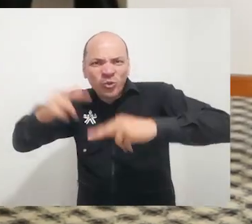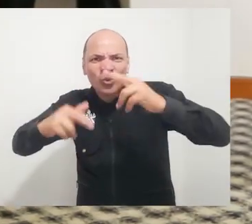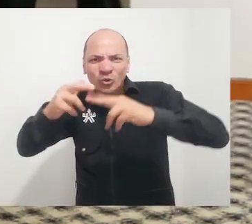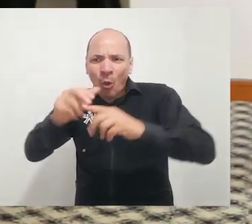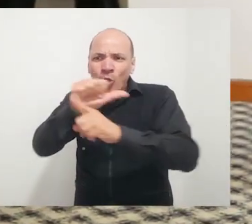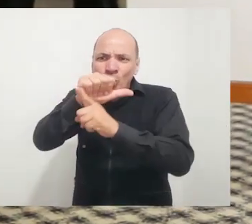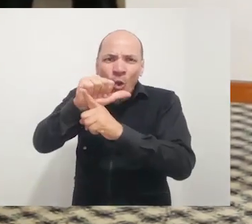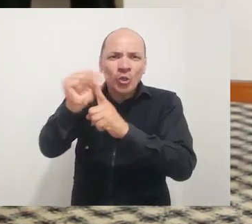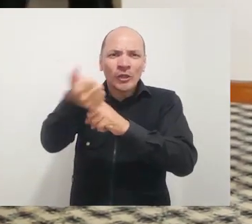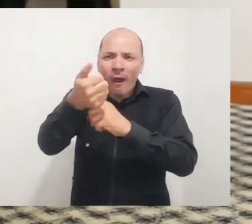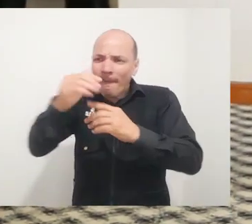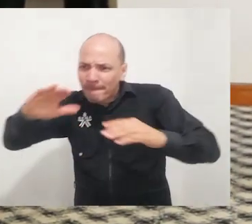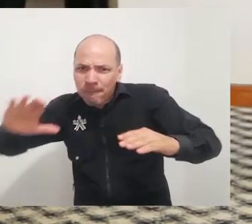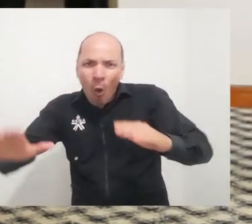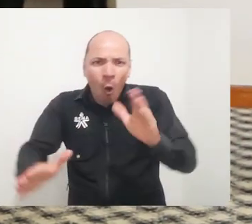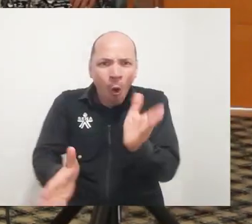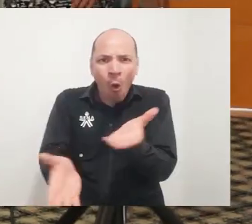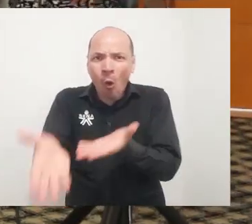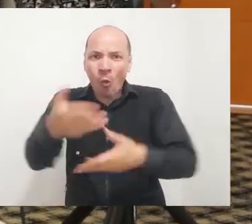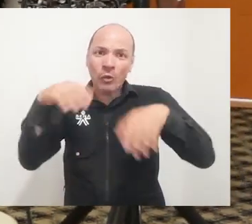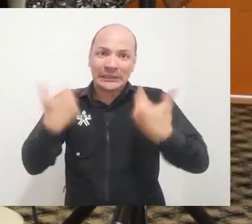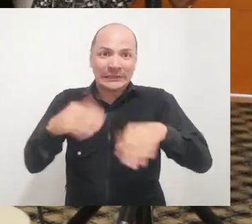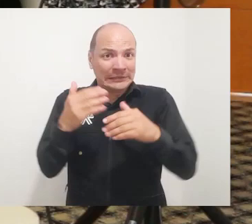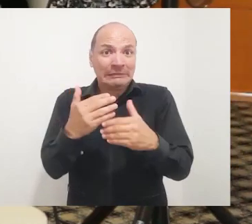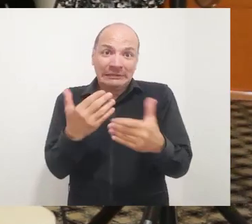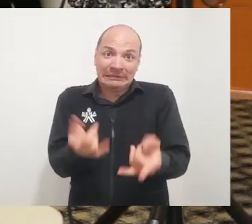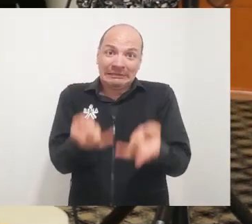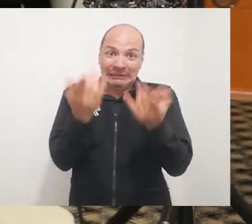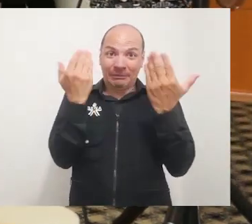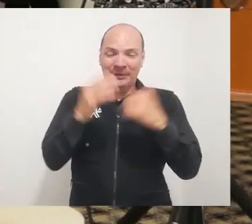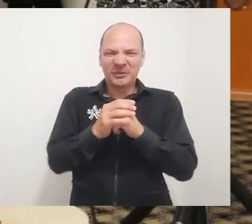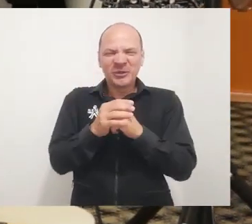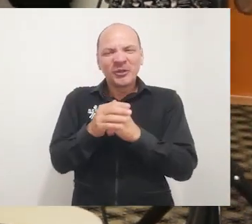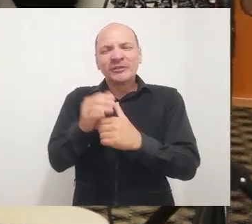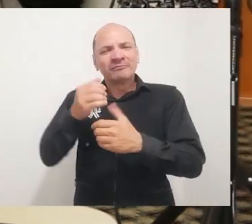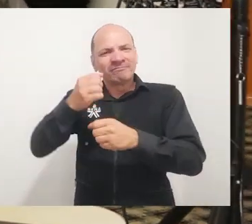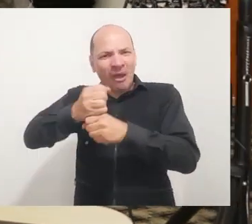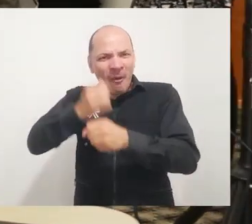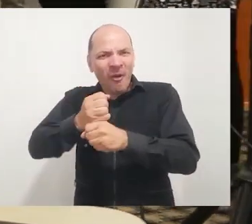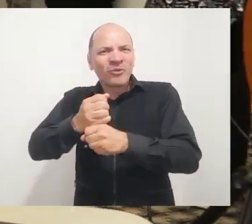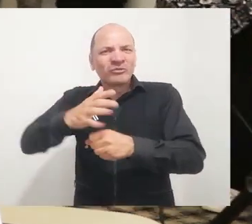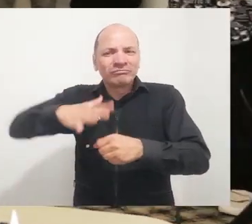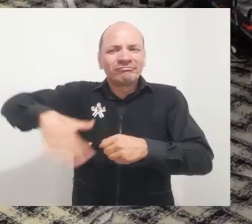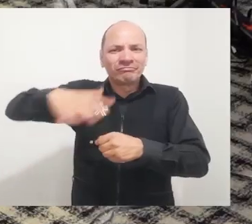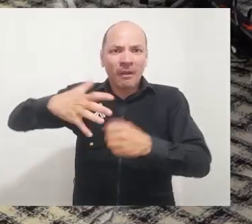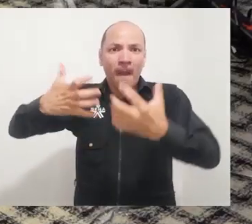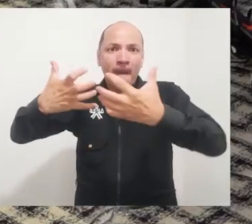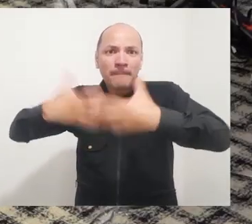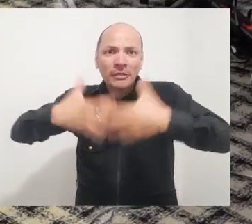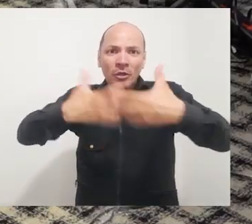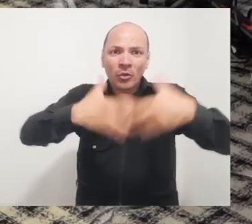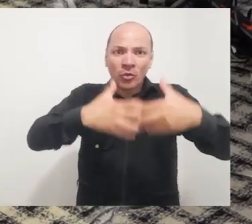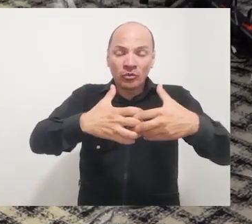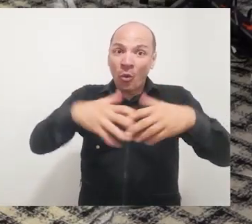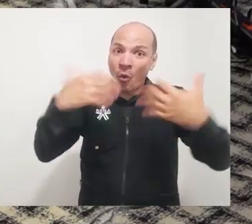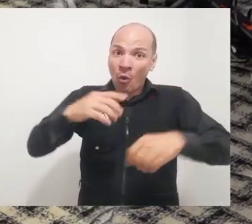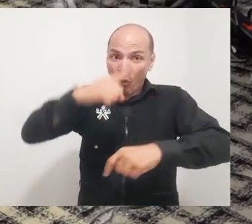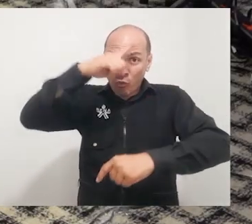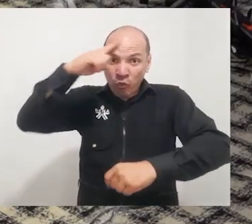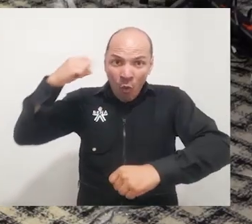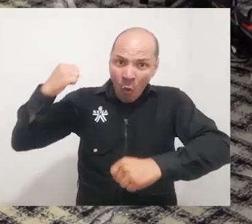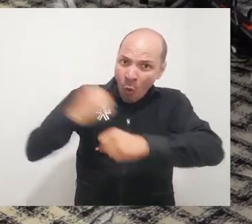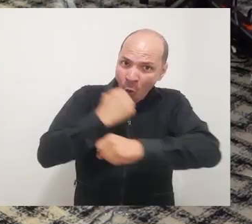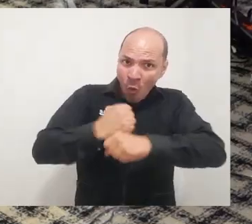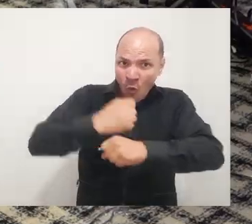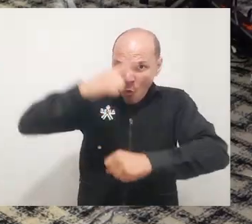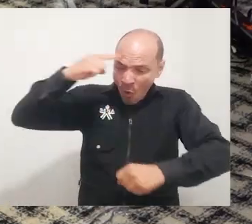de tejido social que se logra a través de esto es impresionante, tejido social, de tejido empresarial, y esa labor